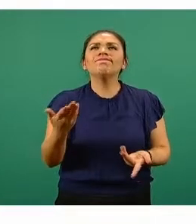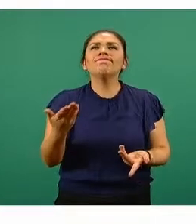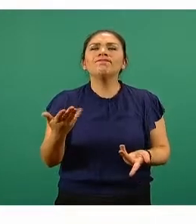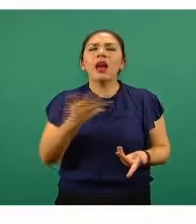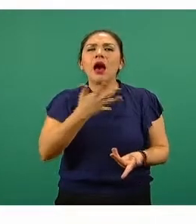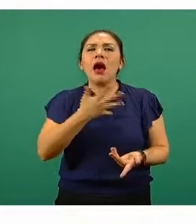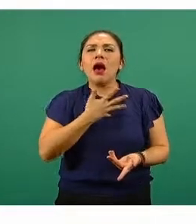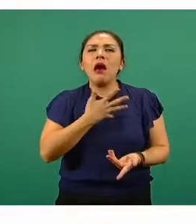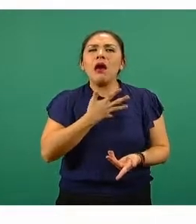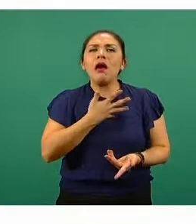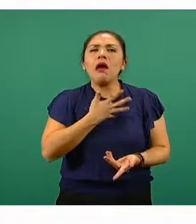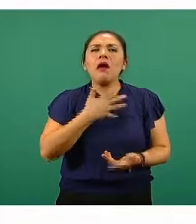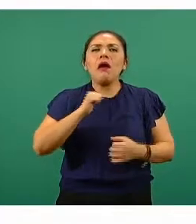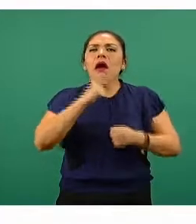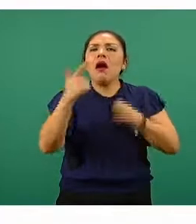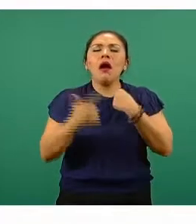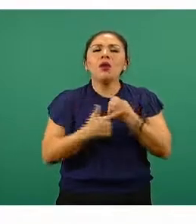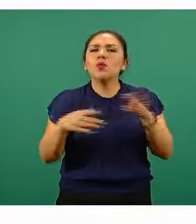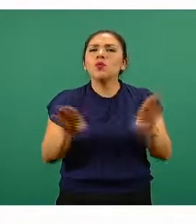se tiene